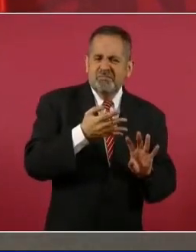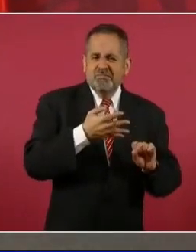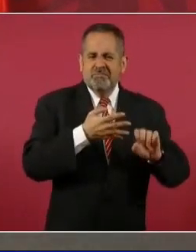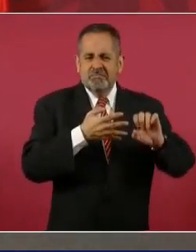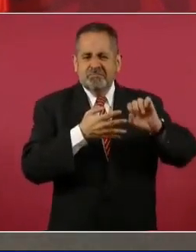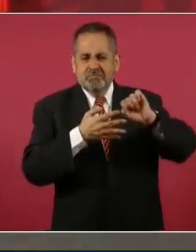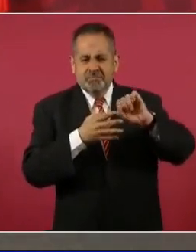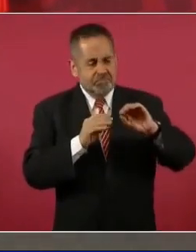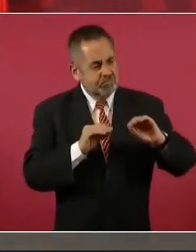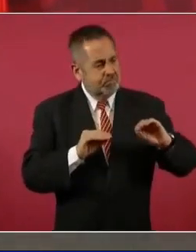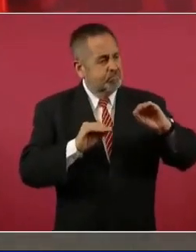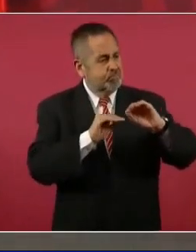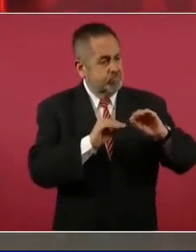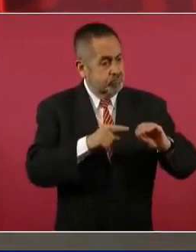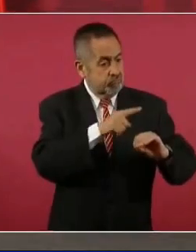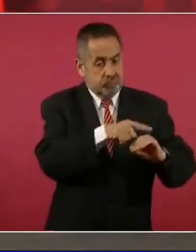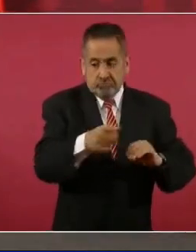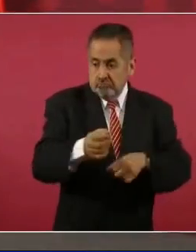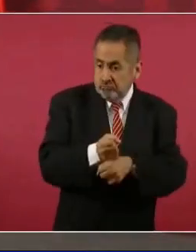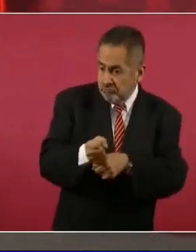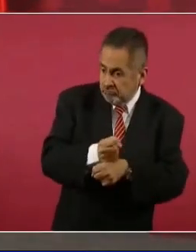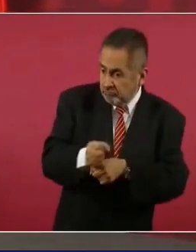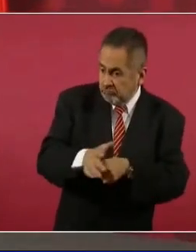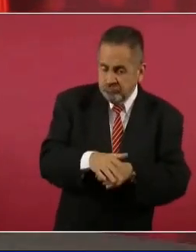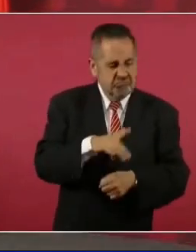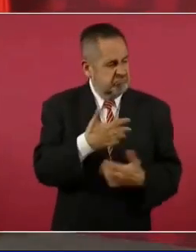por ser represores,